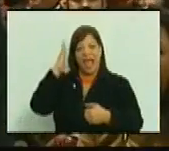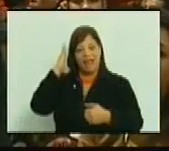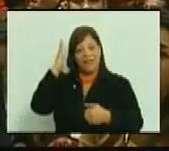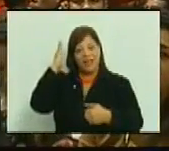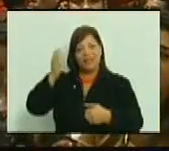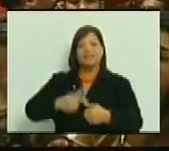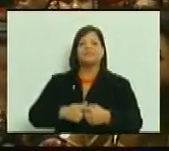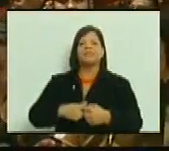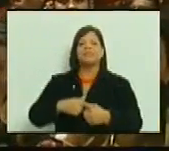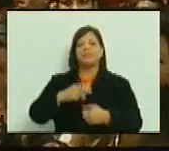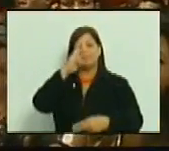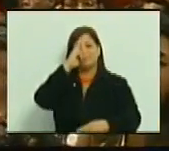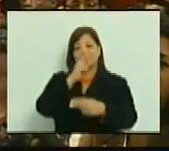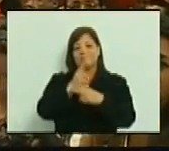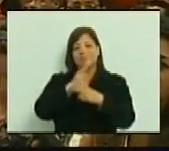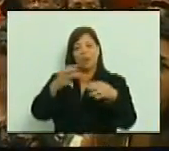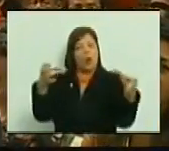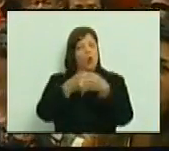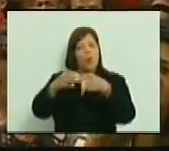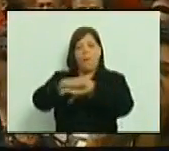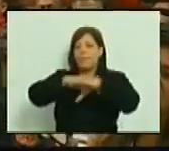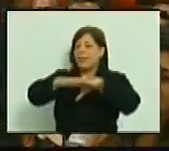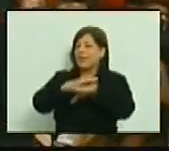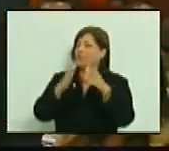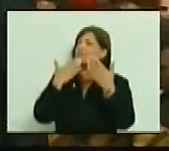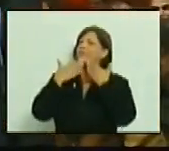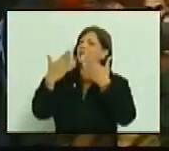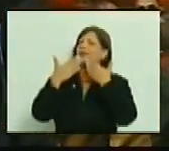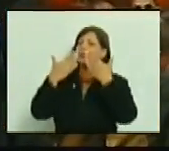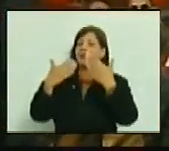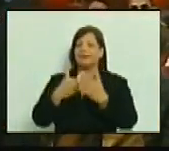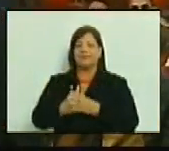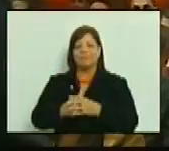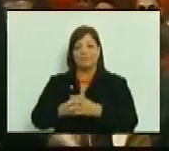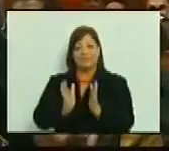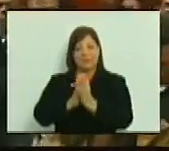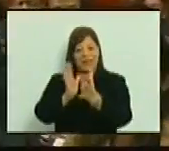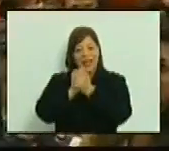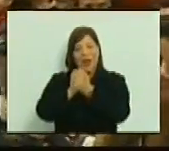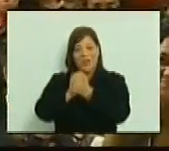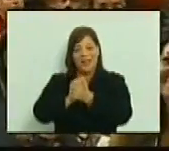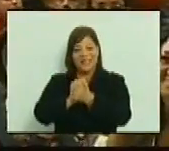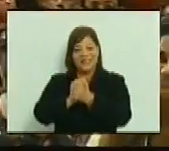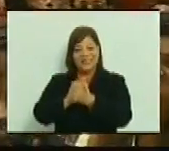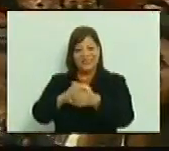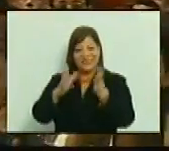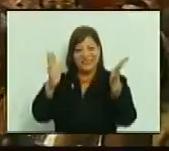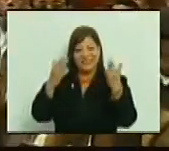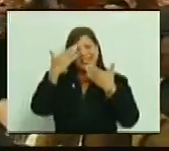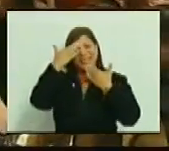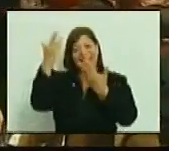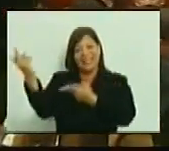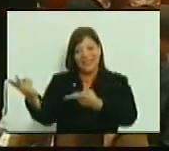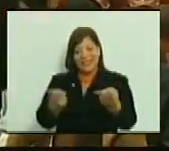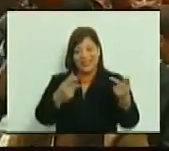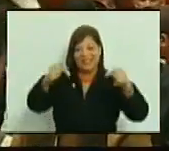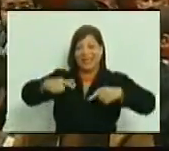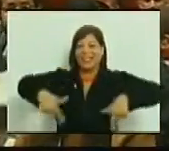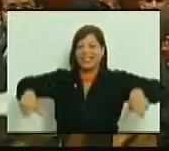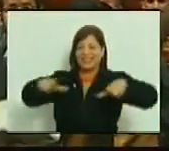económica, Wilmar Castro Soteldo, el equipo Rafael y la compañera Silvia. Gracias por venir al día de hoy